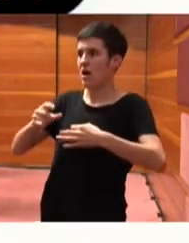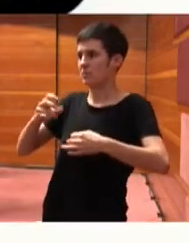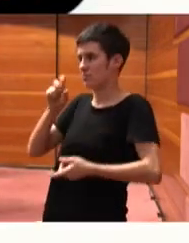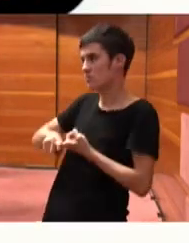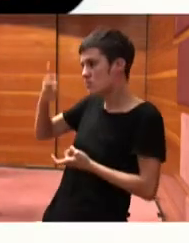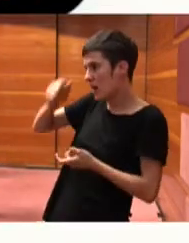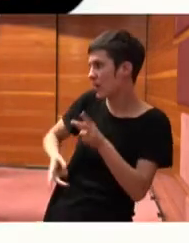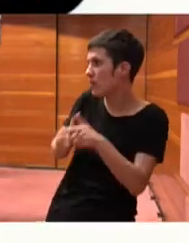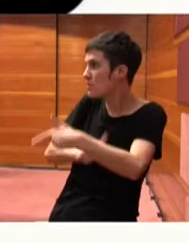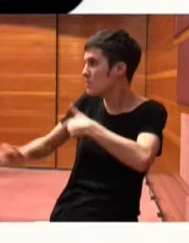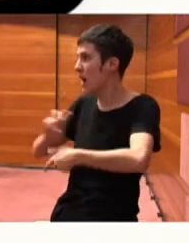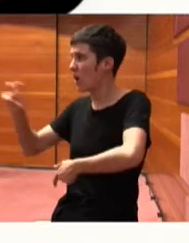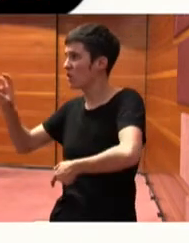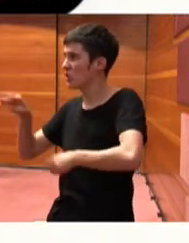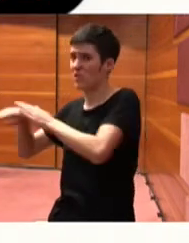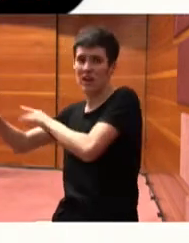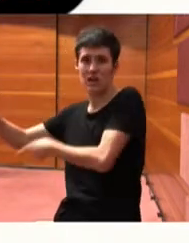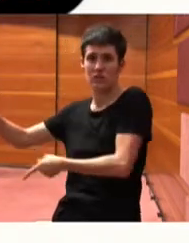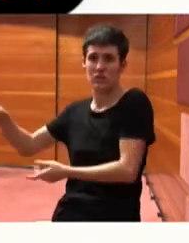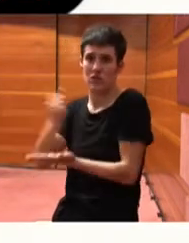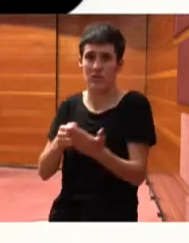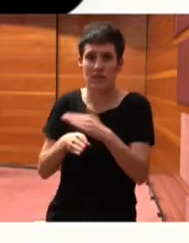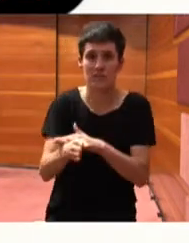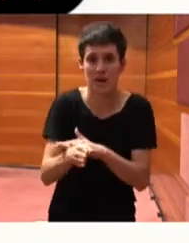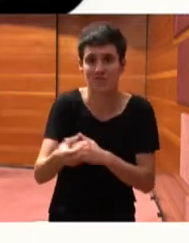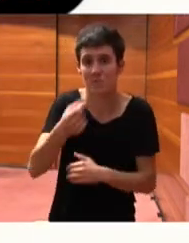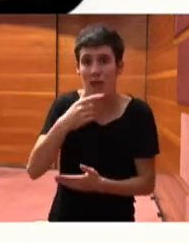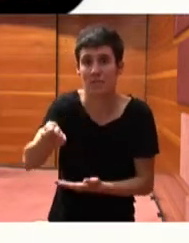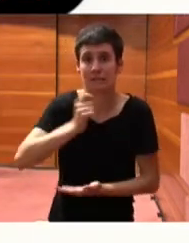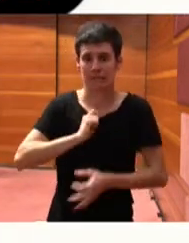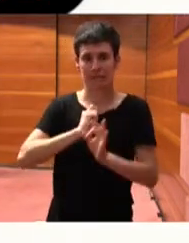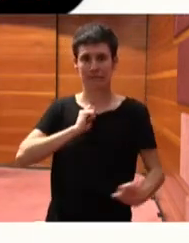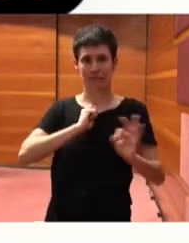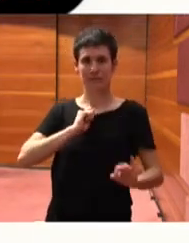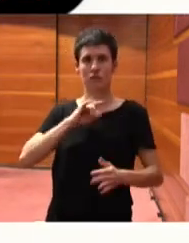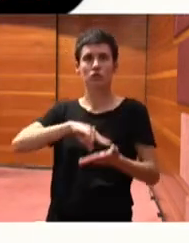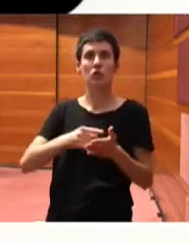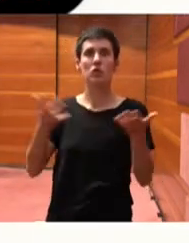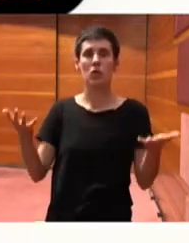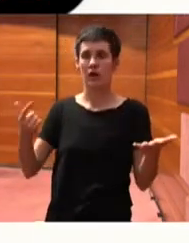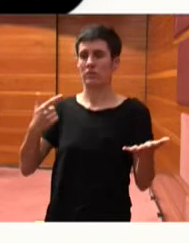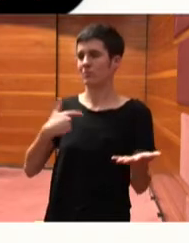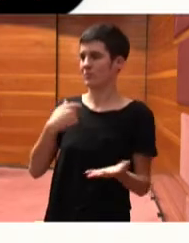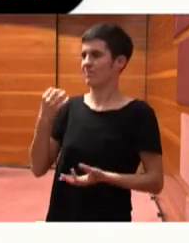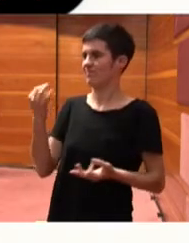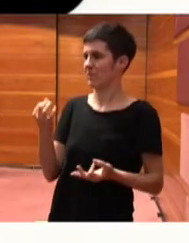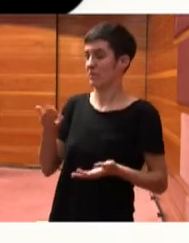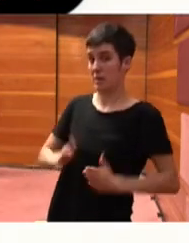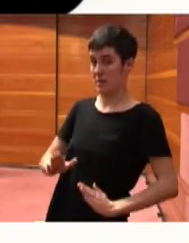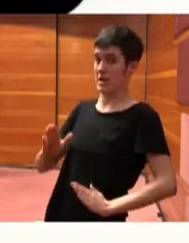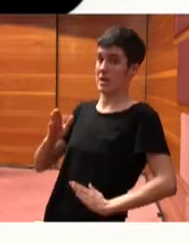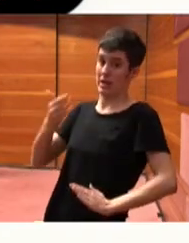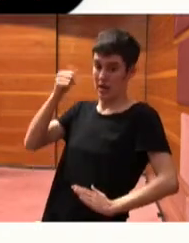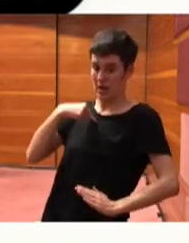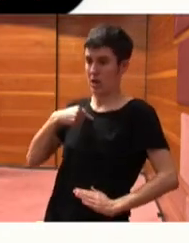Por lo tanto, no podía. Fui a la farmacia y no me daban el medicamento. ¿Cómo soluciono esto? Tenía que encajar a John, que es mi hijo, con mi madre, con